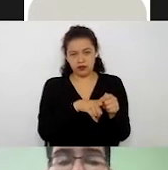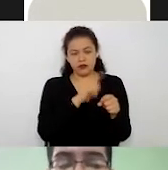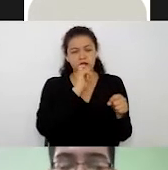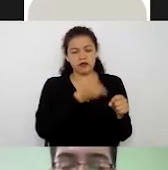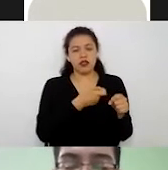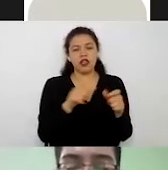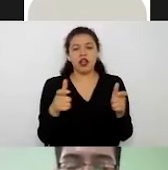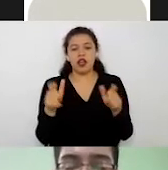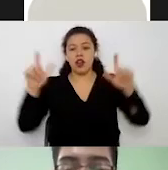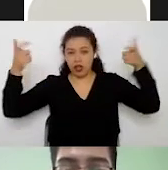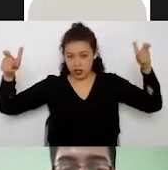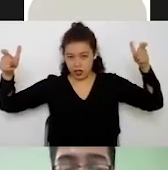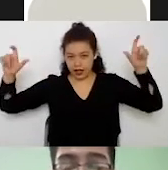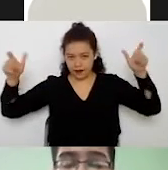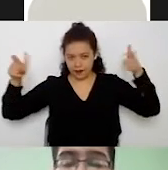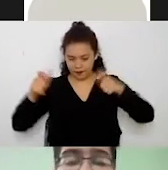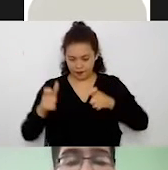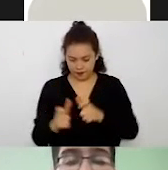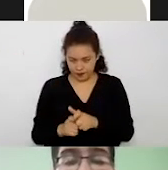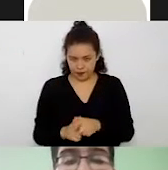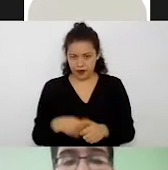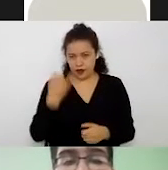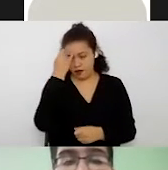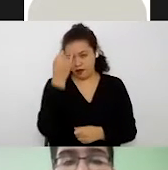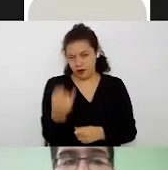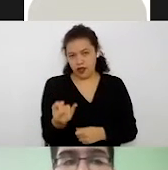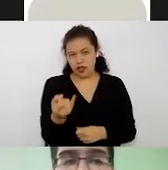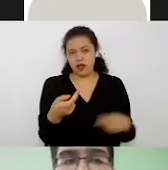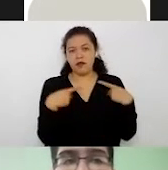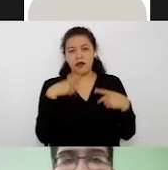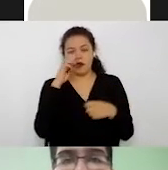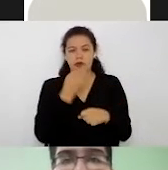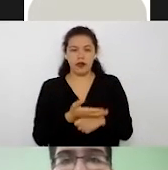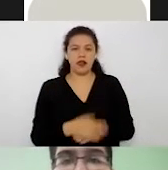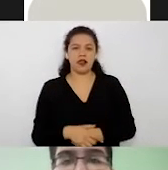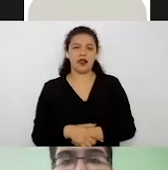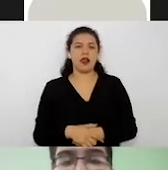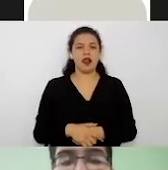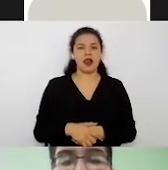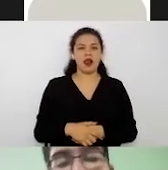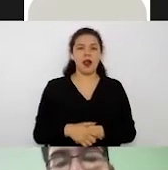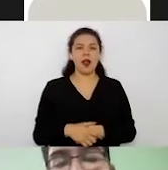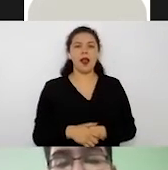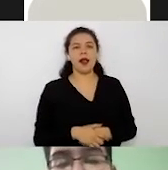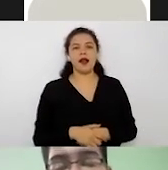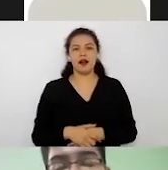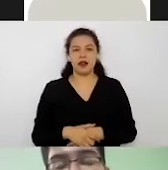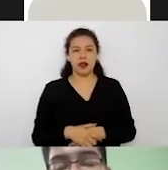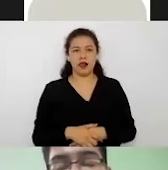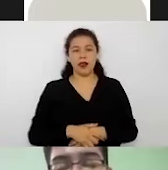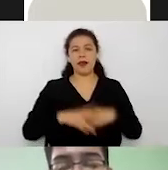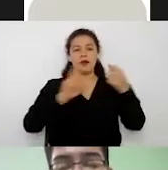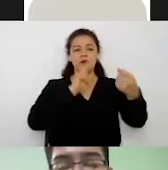a lo micro. Imagínense la responsabilidad de eh, el proteger a todo un